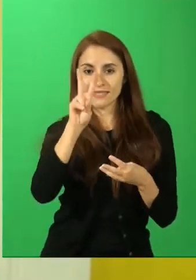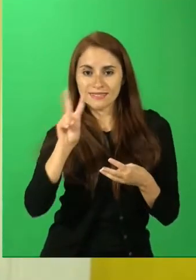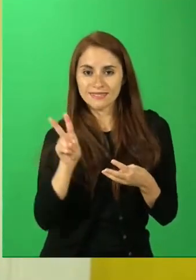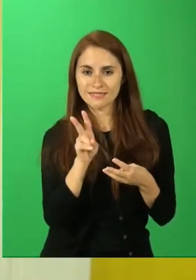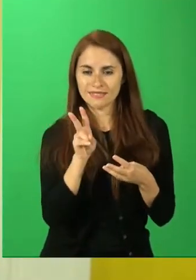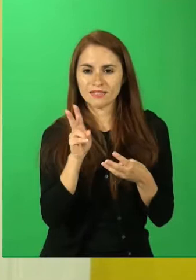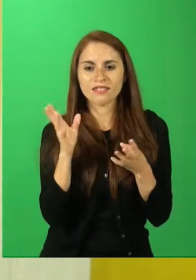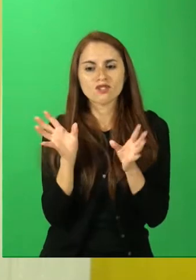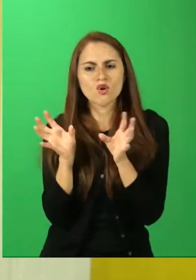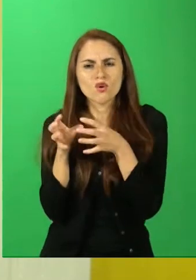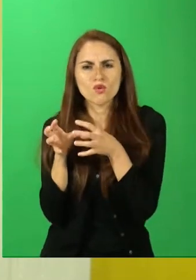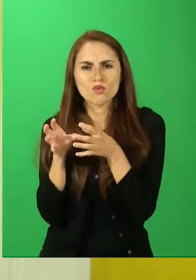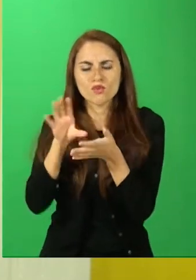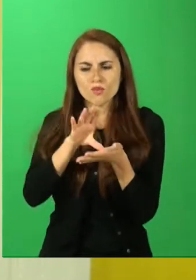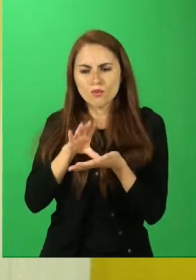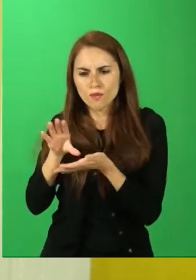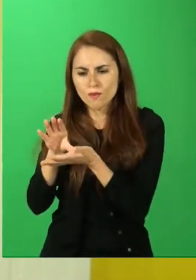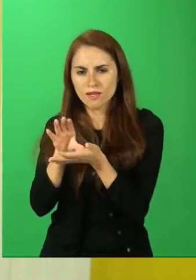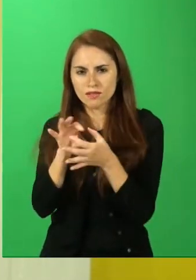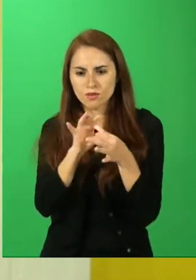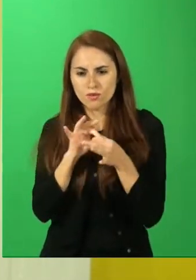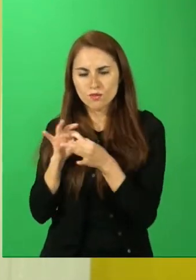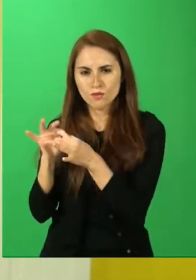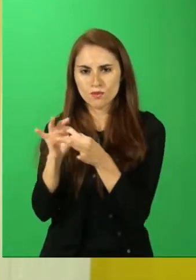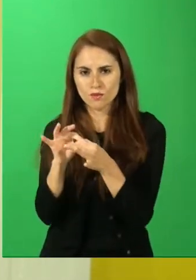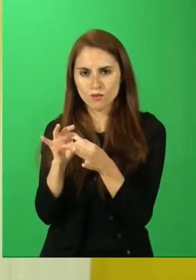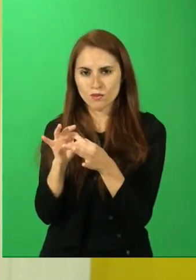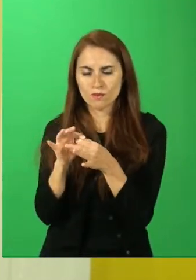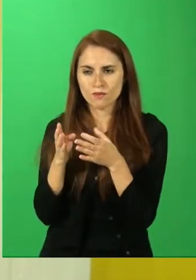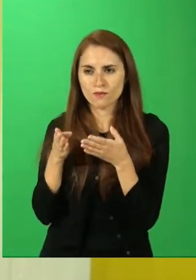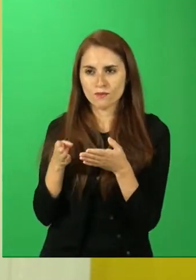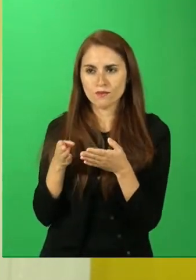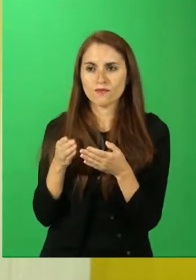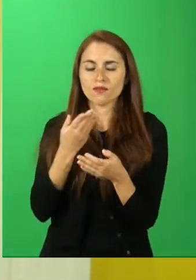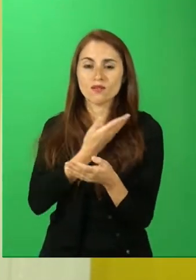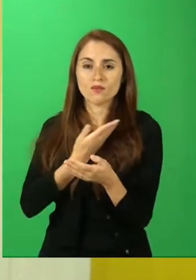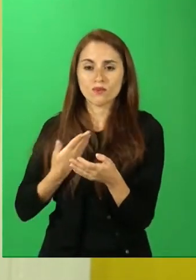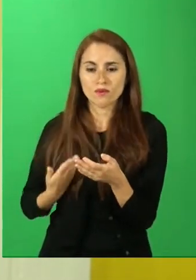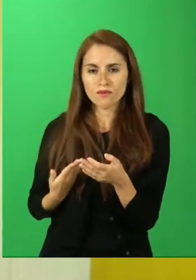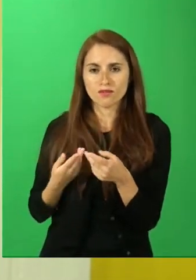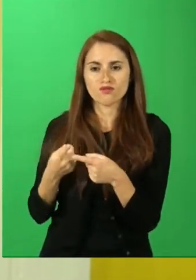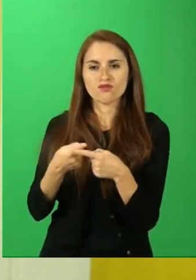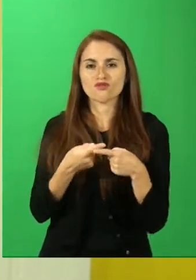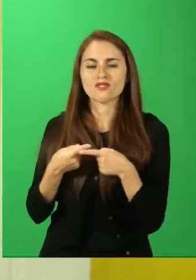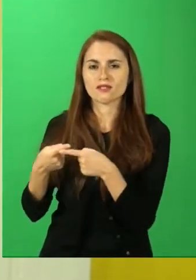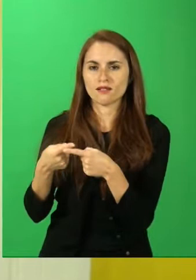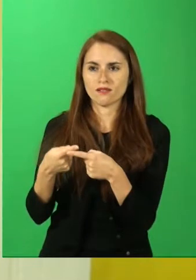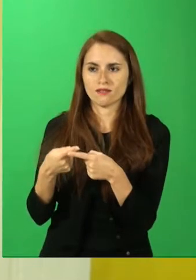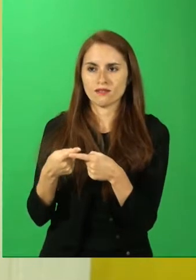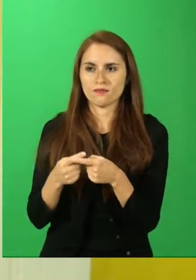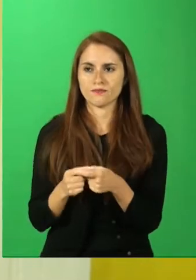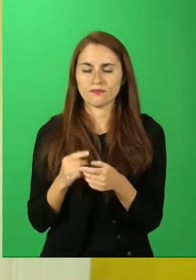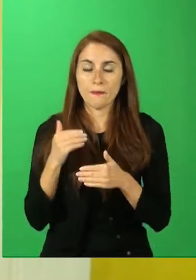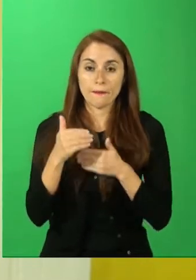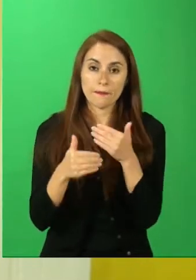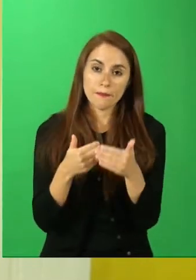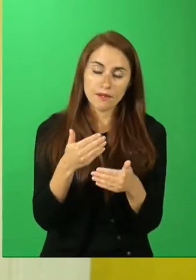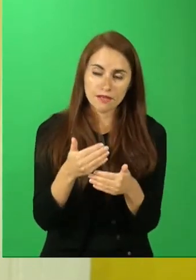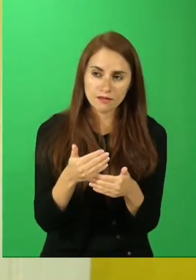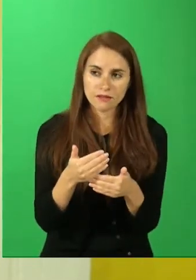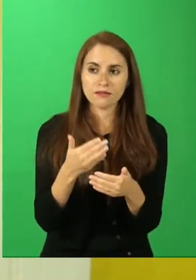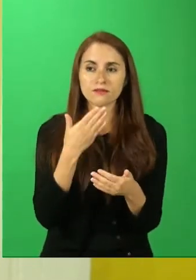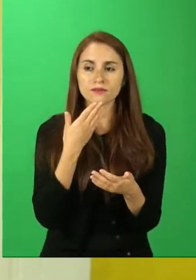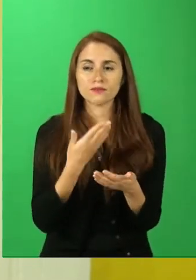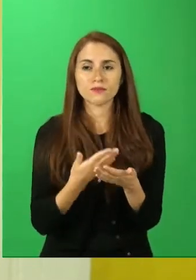un conjunto de varios países bajo un gobierno socialista. Más adelante, cuando